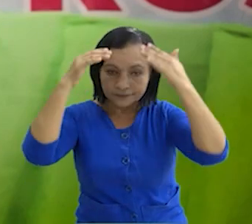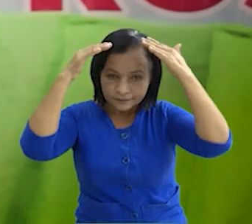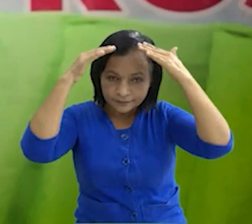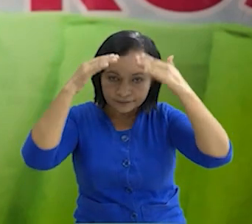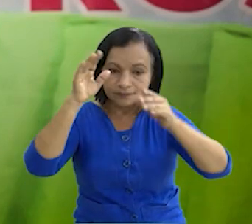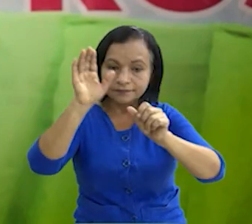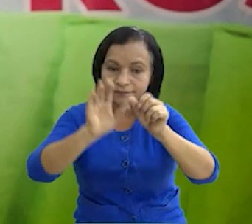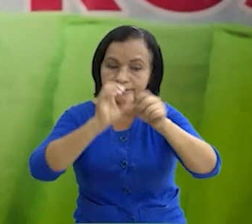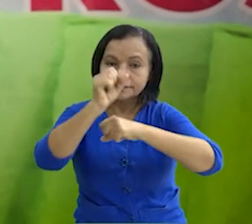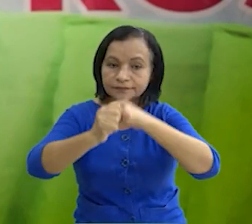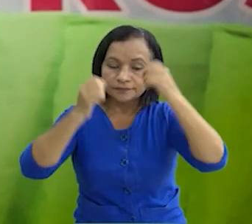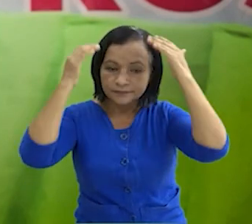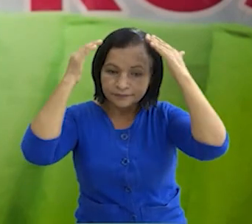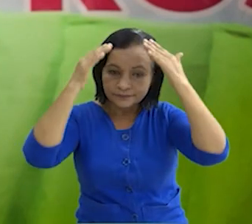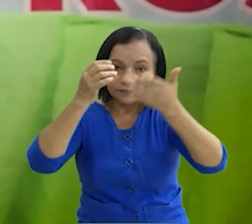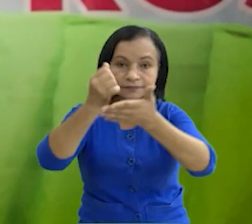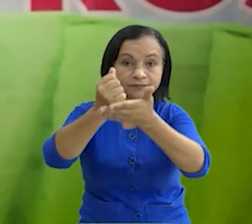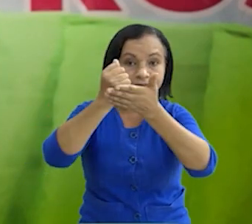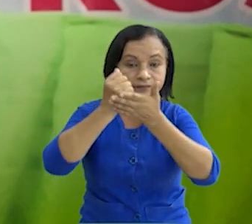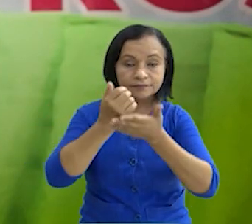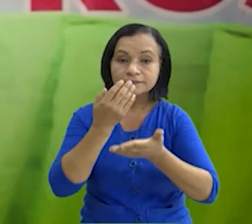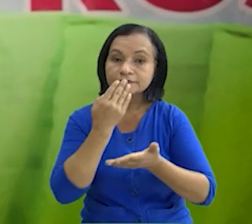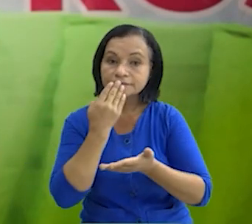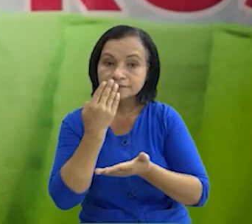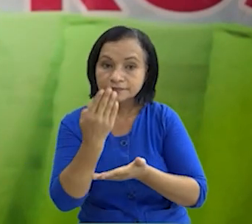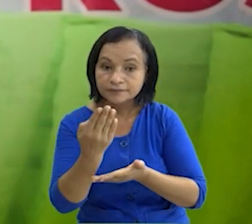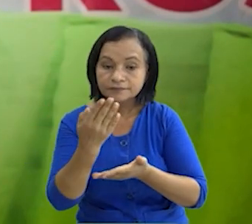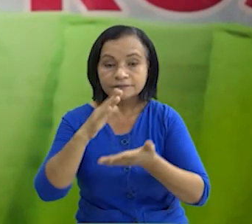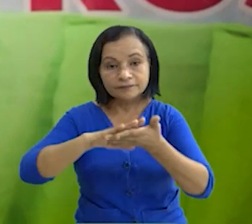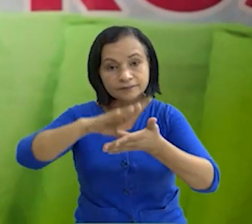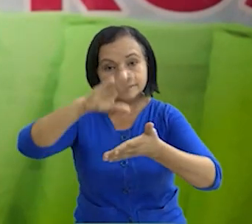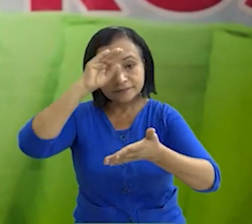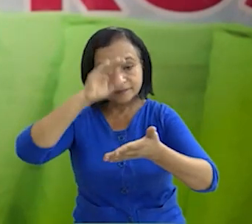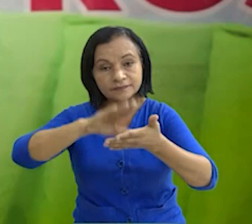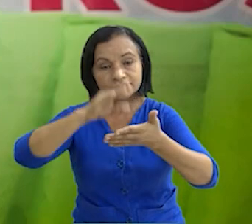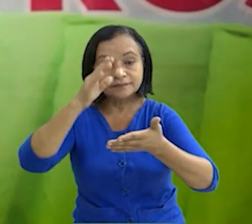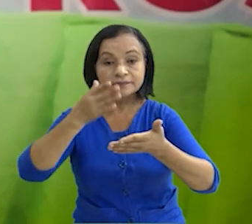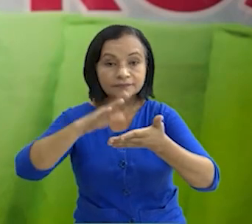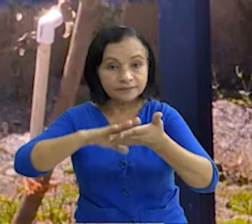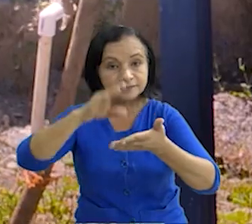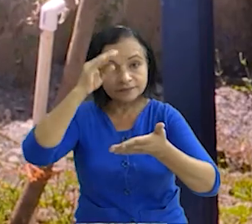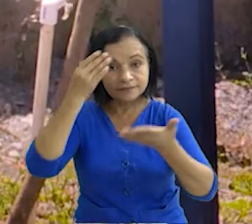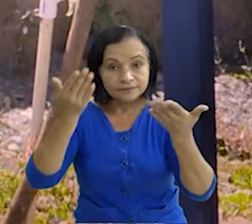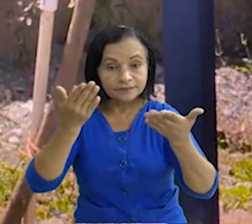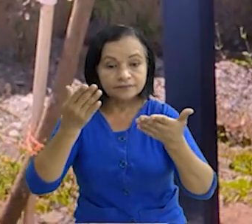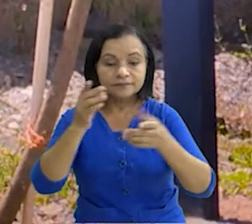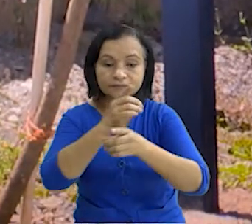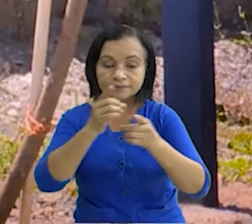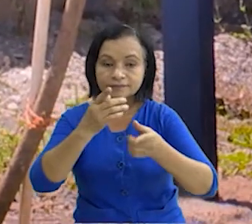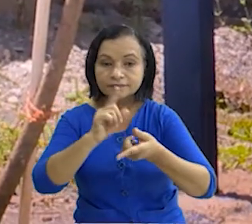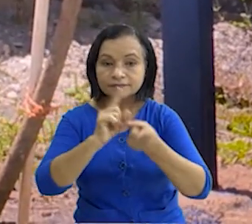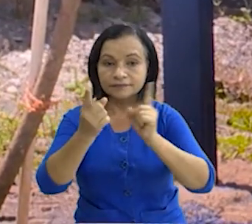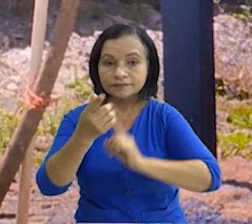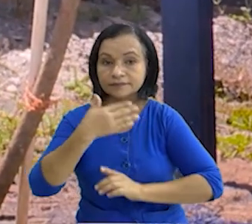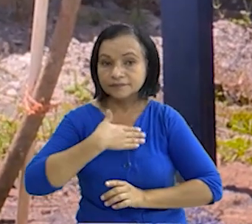todos los años nos han dejado también muy buen aprendizaje, lecciones, ¿verdad?, que tenemos que